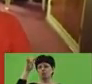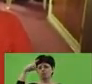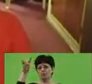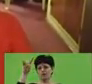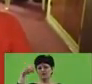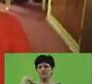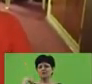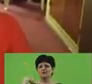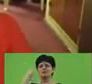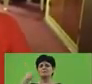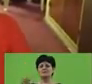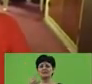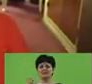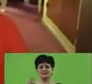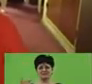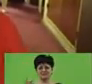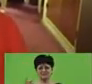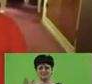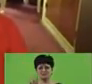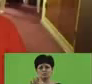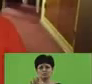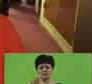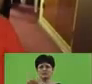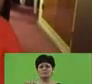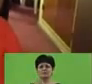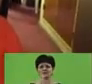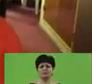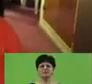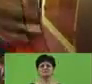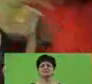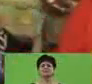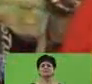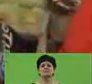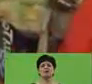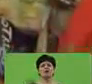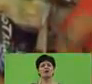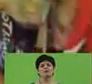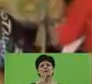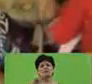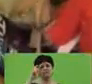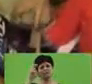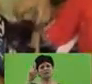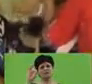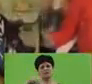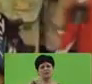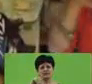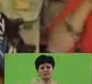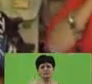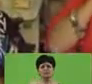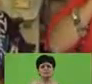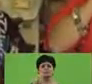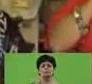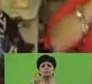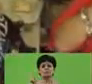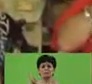también con lograr la plenitud a todo nivel en este tema de la diversidad funcional. Hola, ¿qué tal? Yo me llamo Verénica Orellano, soy profesora